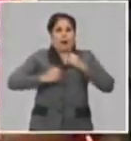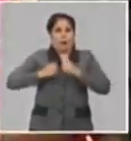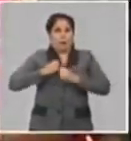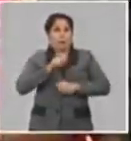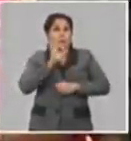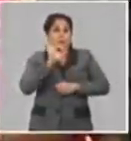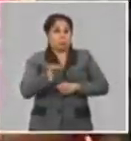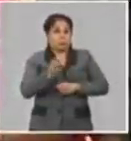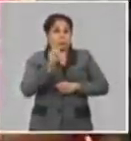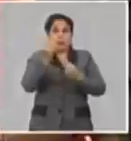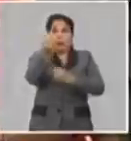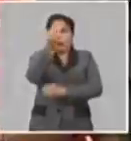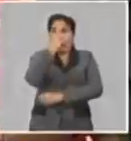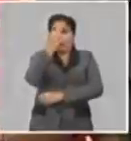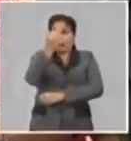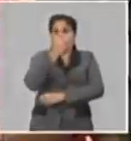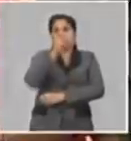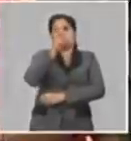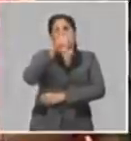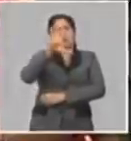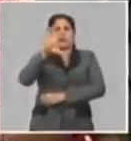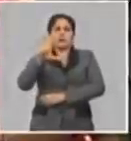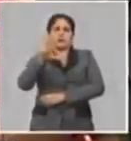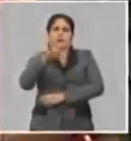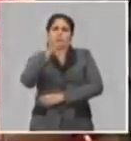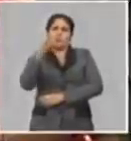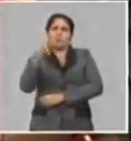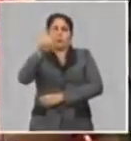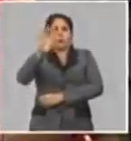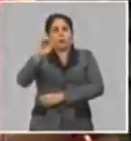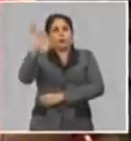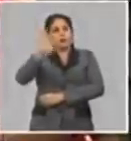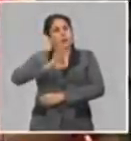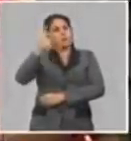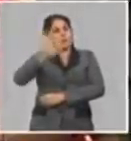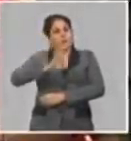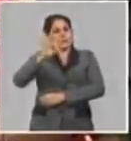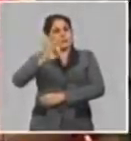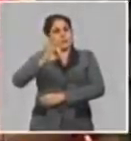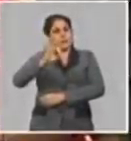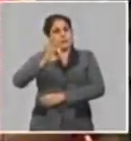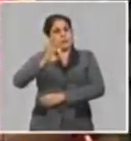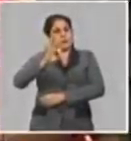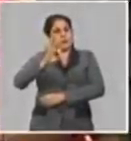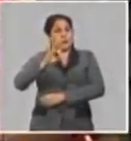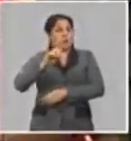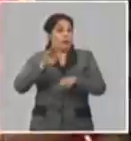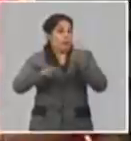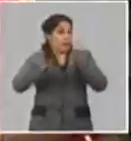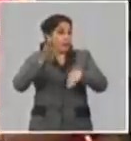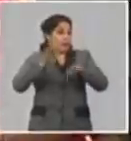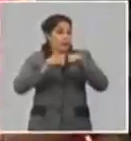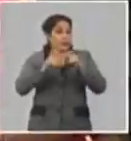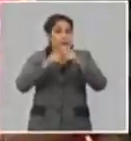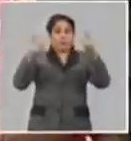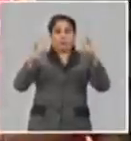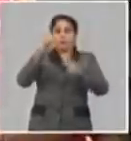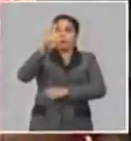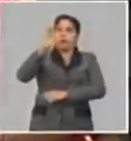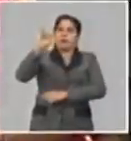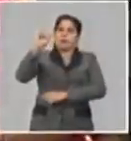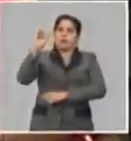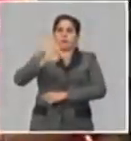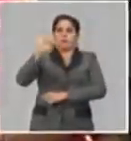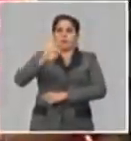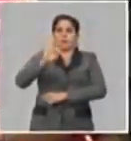constituyen entre el 35% y el 40%, y hay temporadas que supera el 46%.